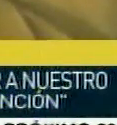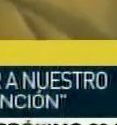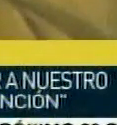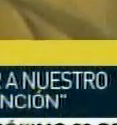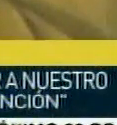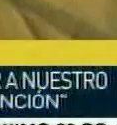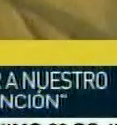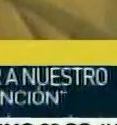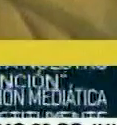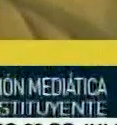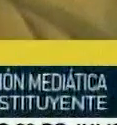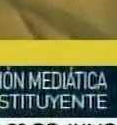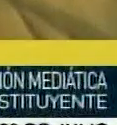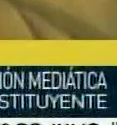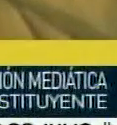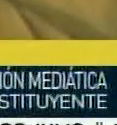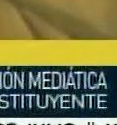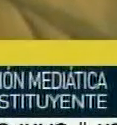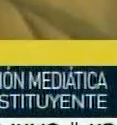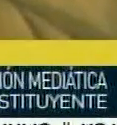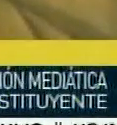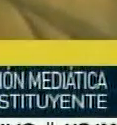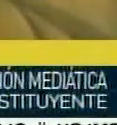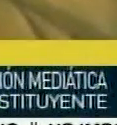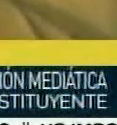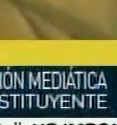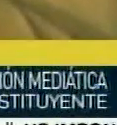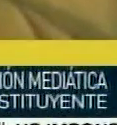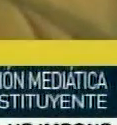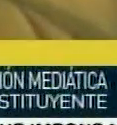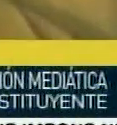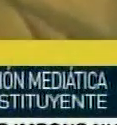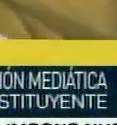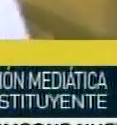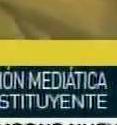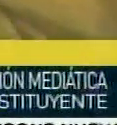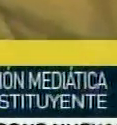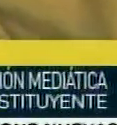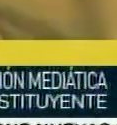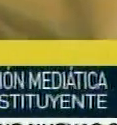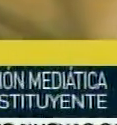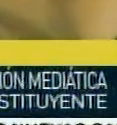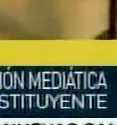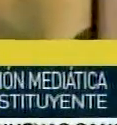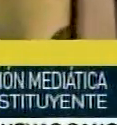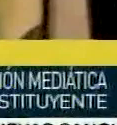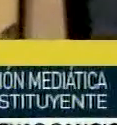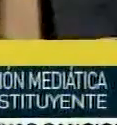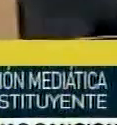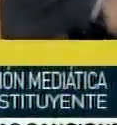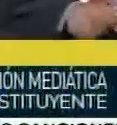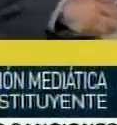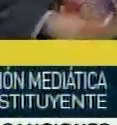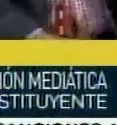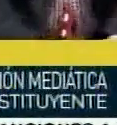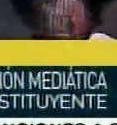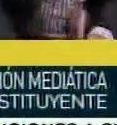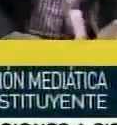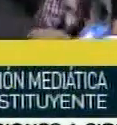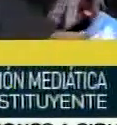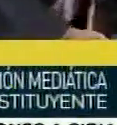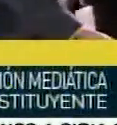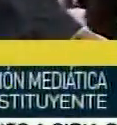mentira. Eso es. Muchas gracias a todos, muy amables. En nombre del gobierno bolivariano, de la